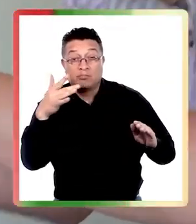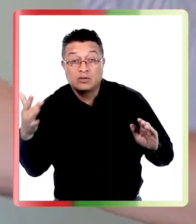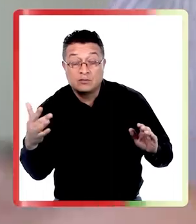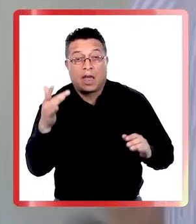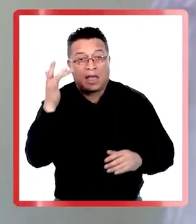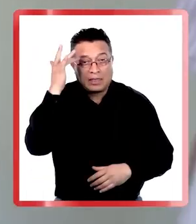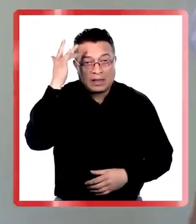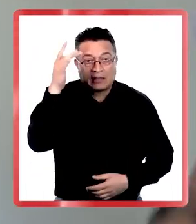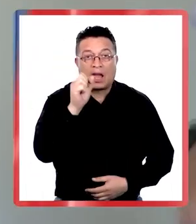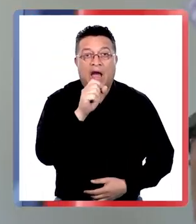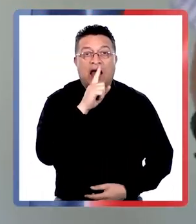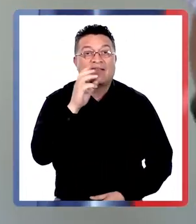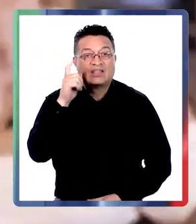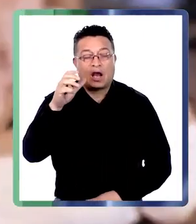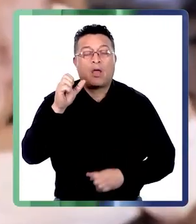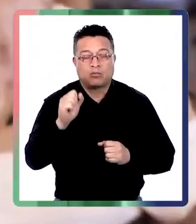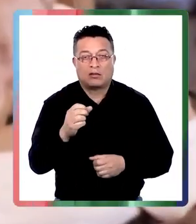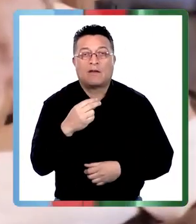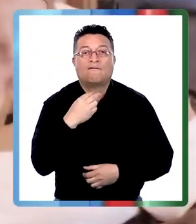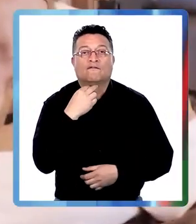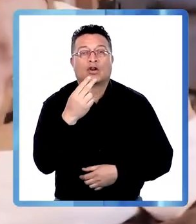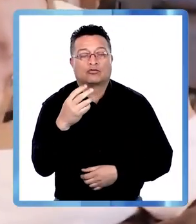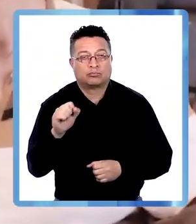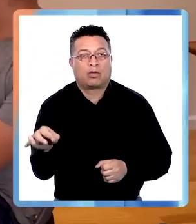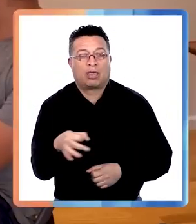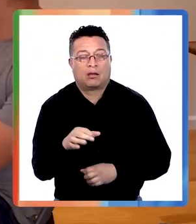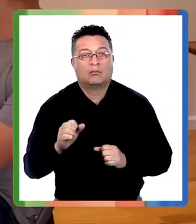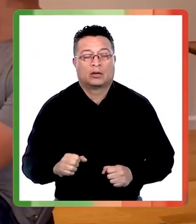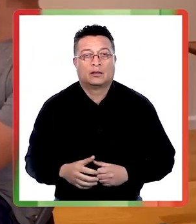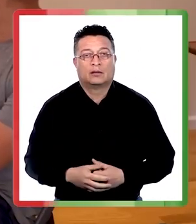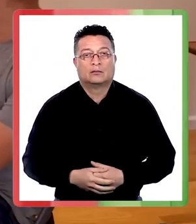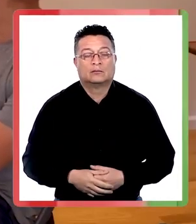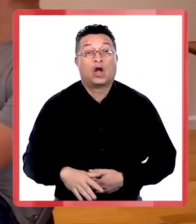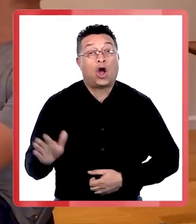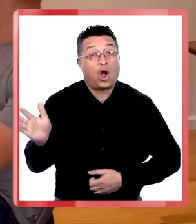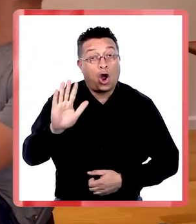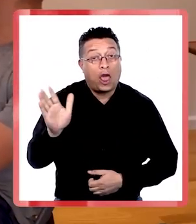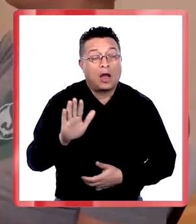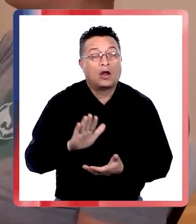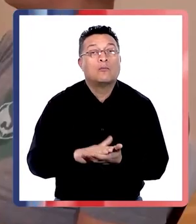artificial le devolvió la voz. Hey Anne, how's it going? Hola Anne, ¿cómo te va?